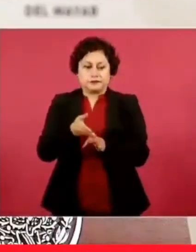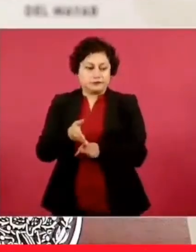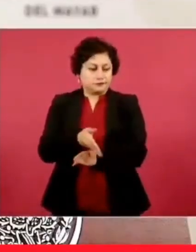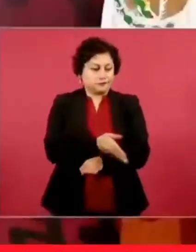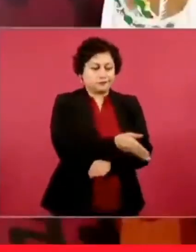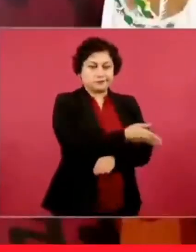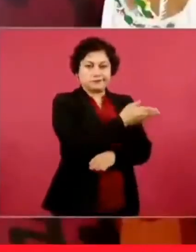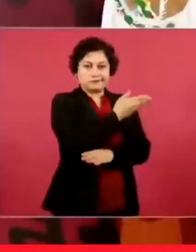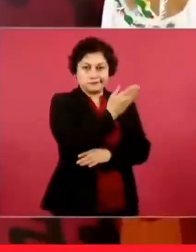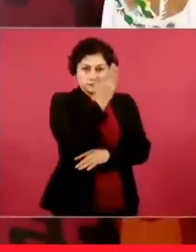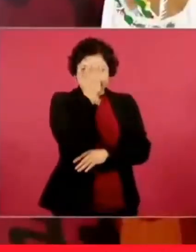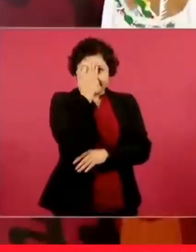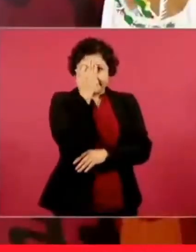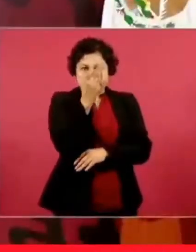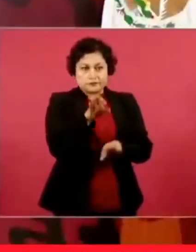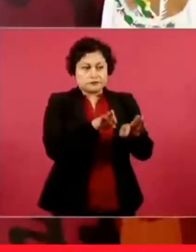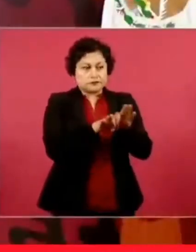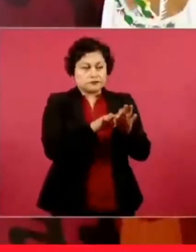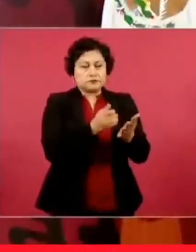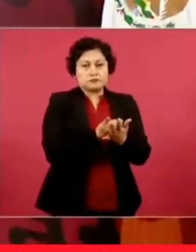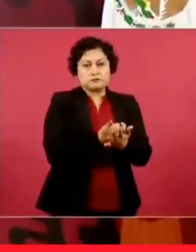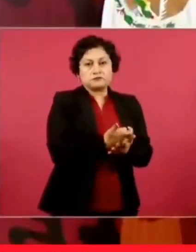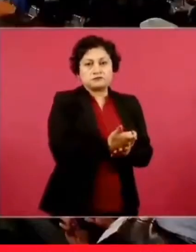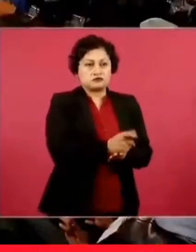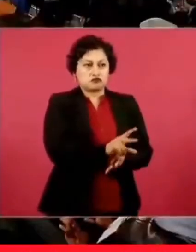neoliberal. Nosotros lo hemos aumentado